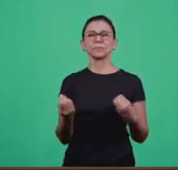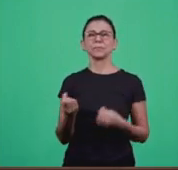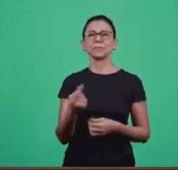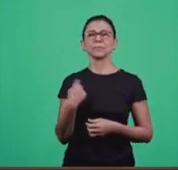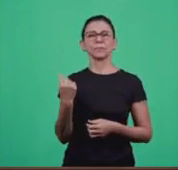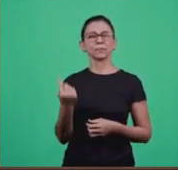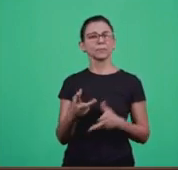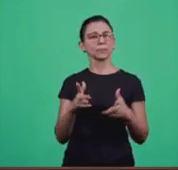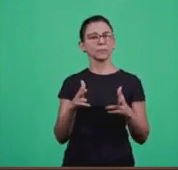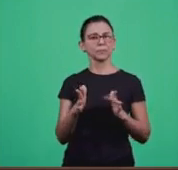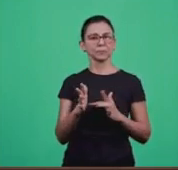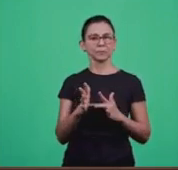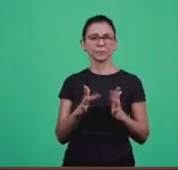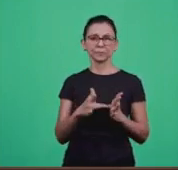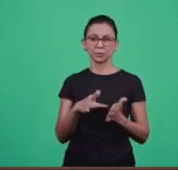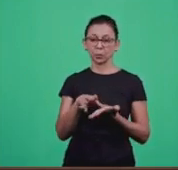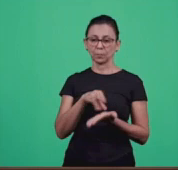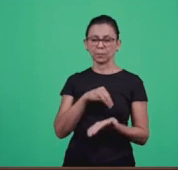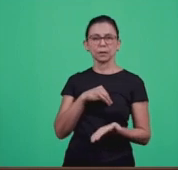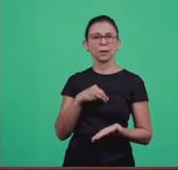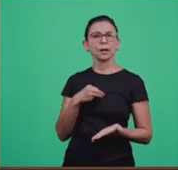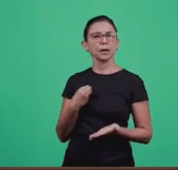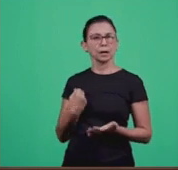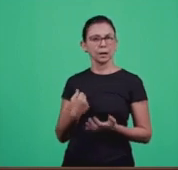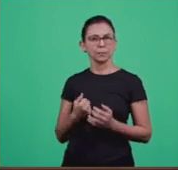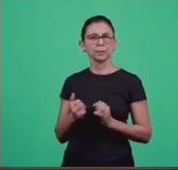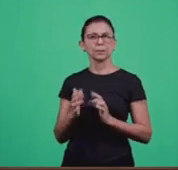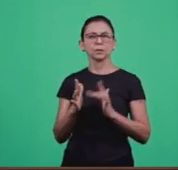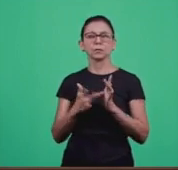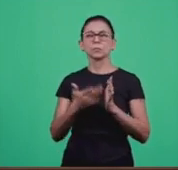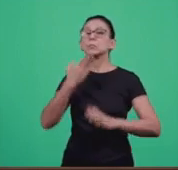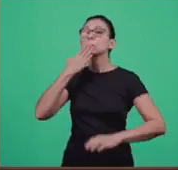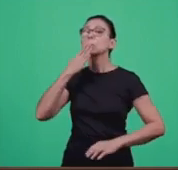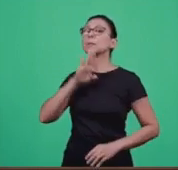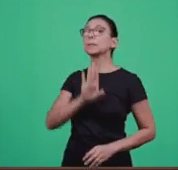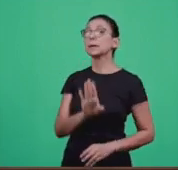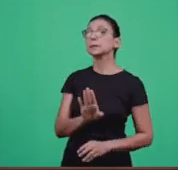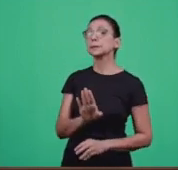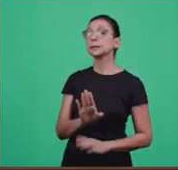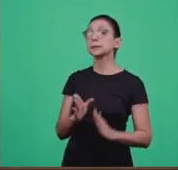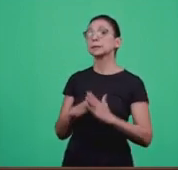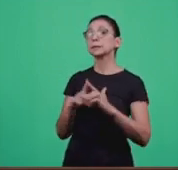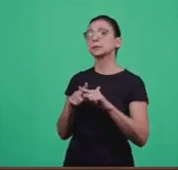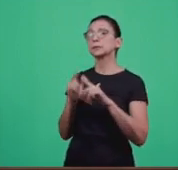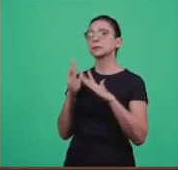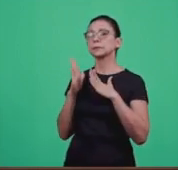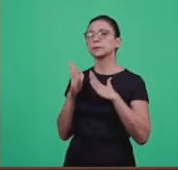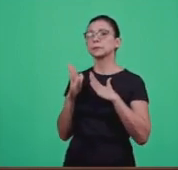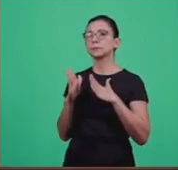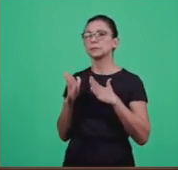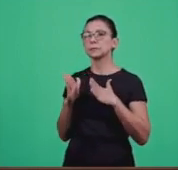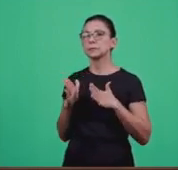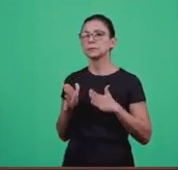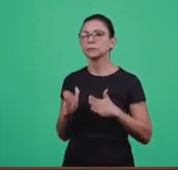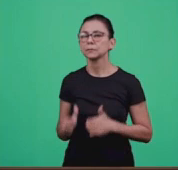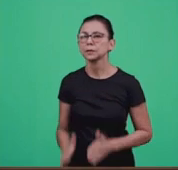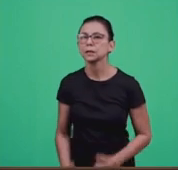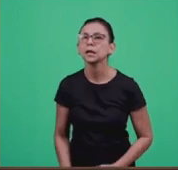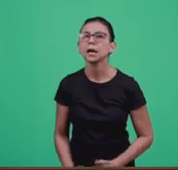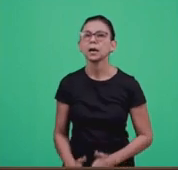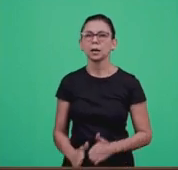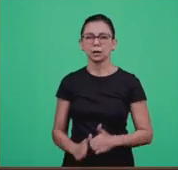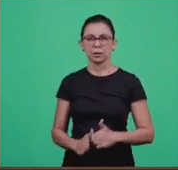nos transforme para que nosotros seamos como Jesús fue. El Señor dio una promesa a su iglesia y la